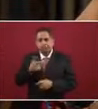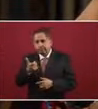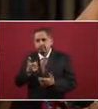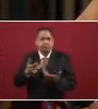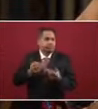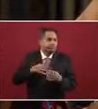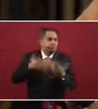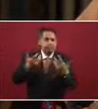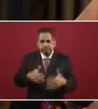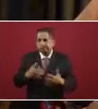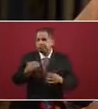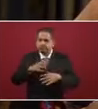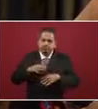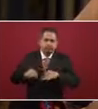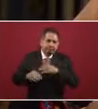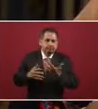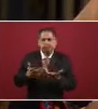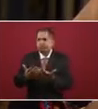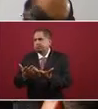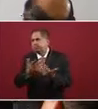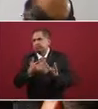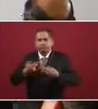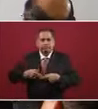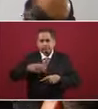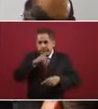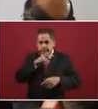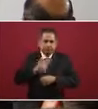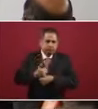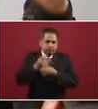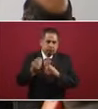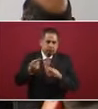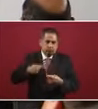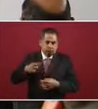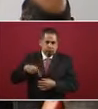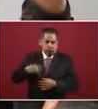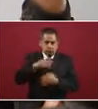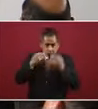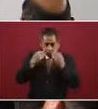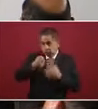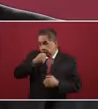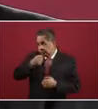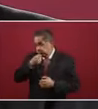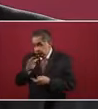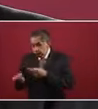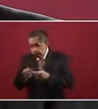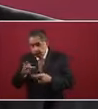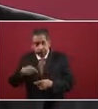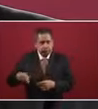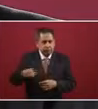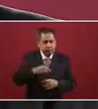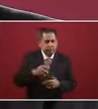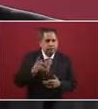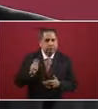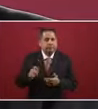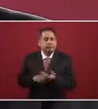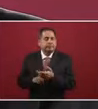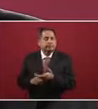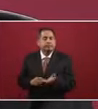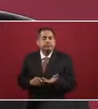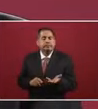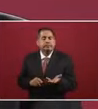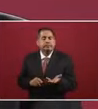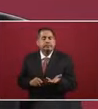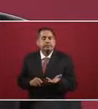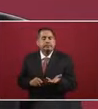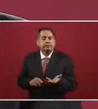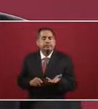industria, no hay trabajo. La gente está sufriendo mucho. En lo personal, me toca entrevistar a gente que está, pues, su